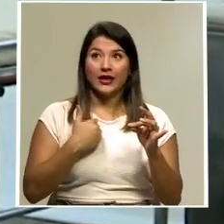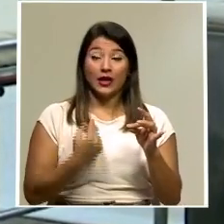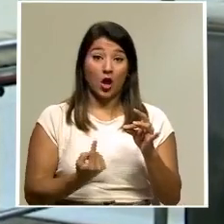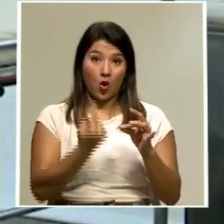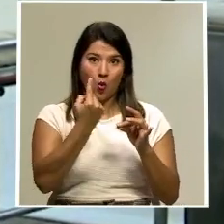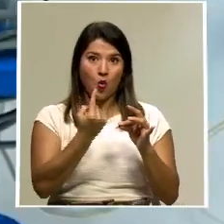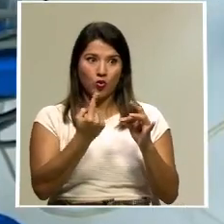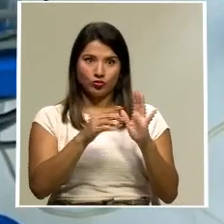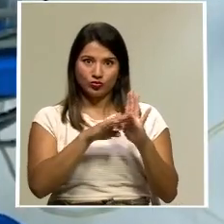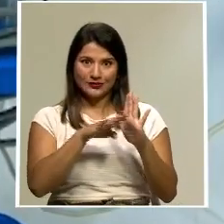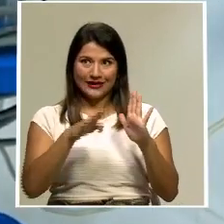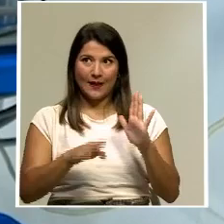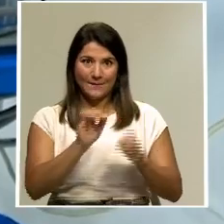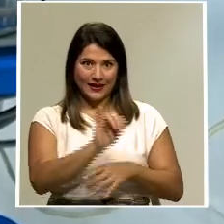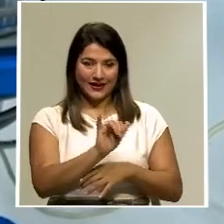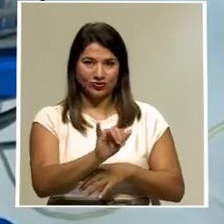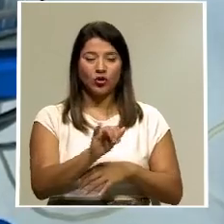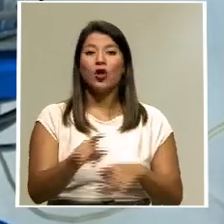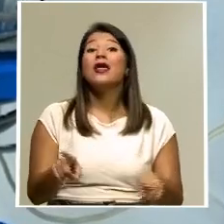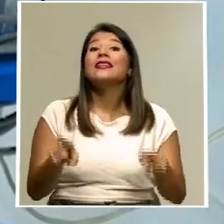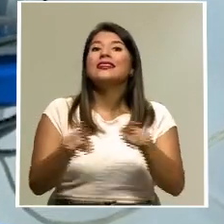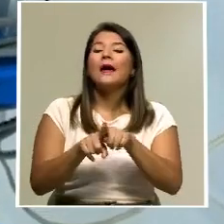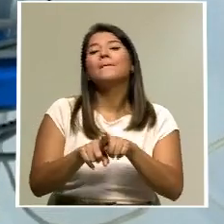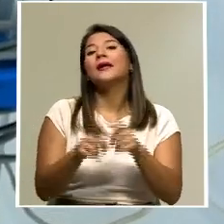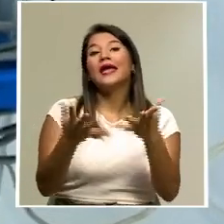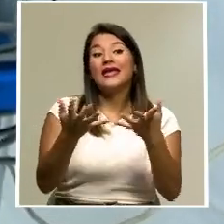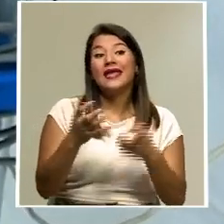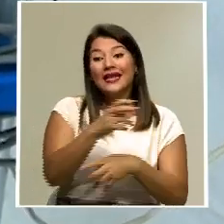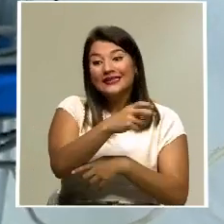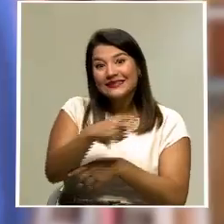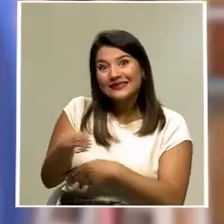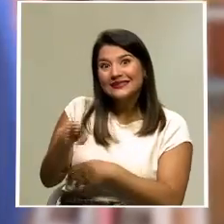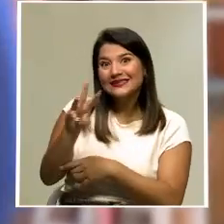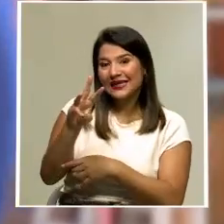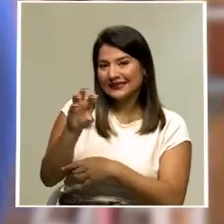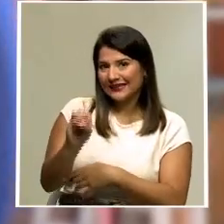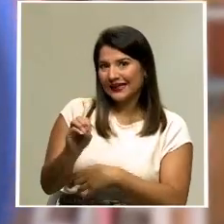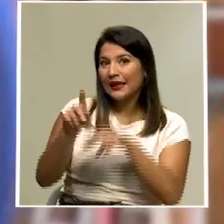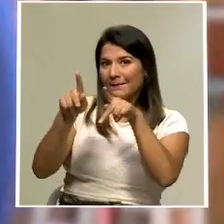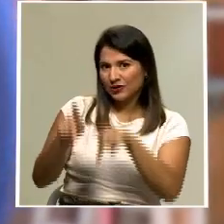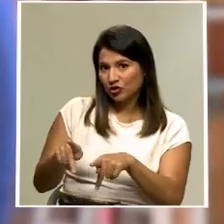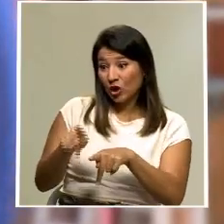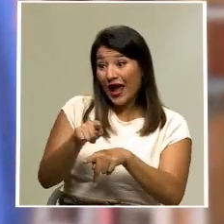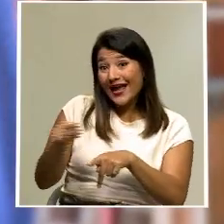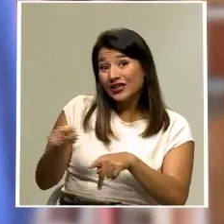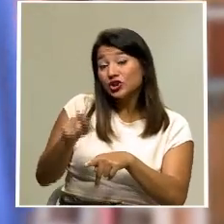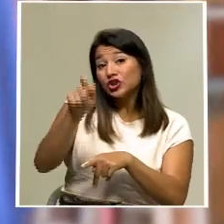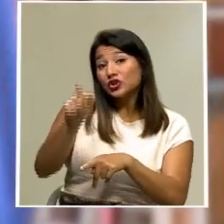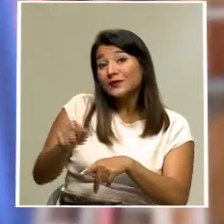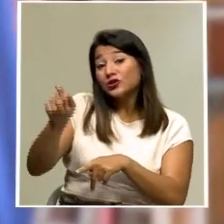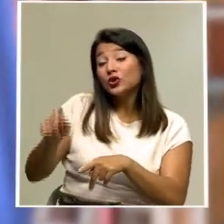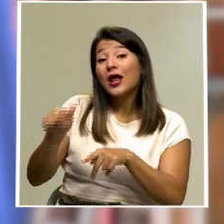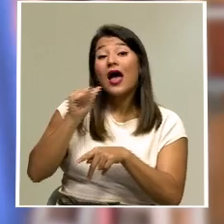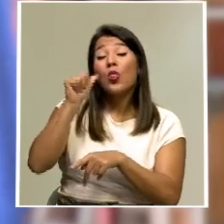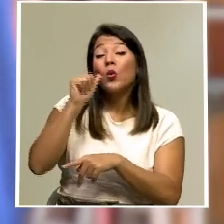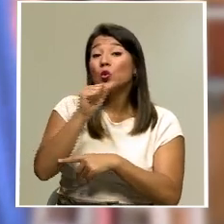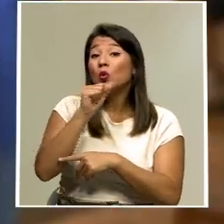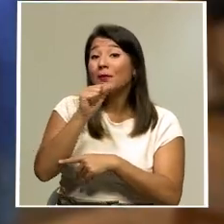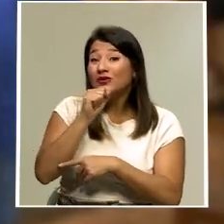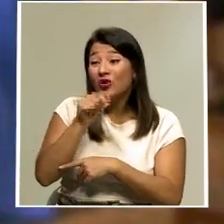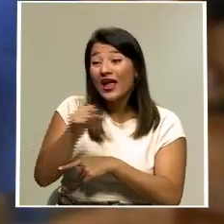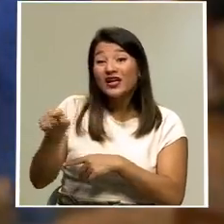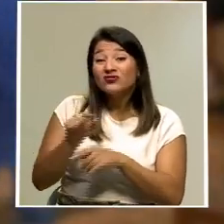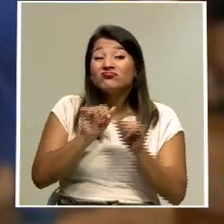Otra de las medidas planteadas es trasladar a 60 pacientes, la mayoría de ellos adultos mayores que se encuentran en abandono en los